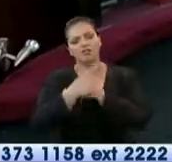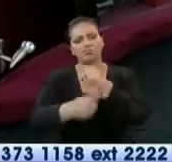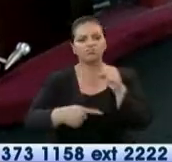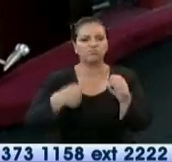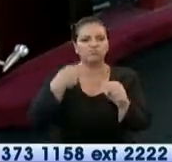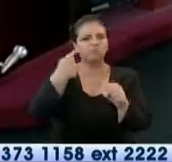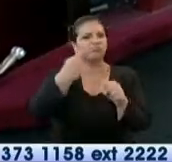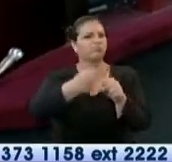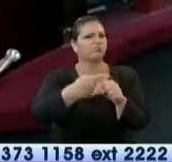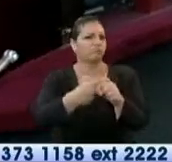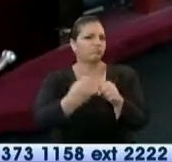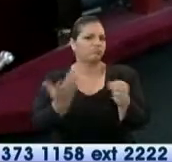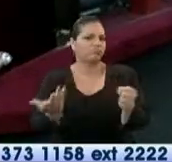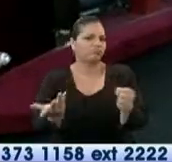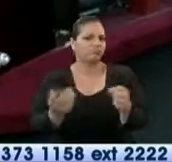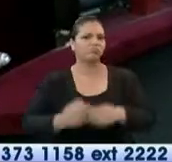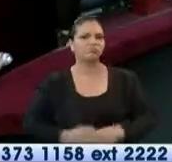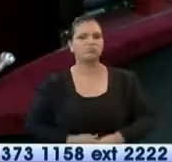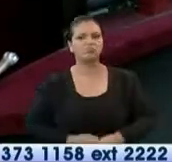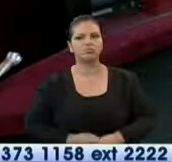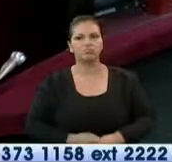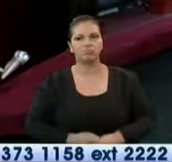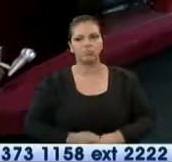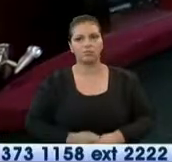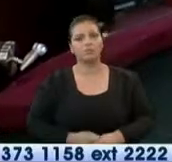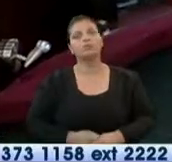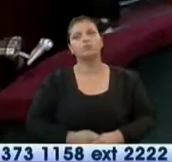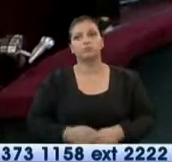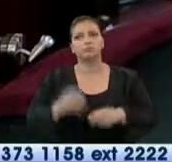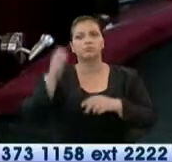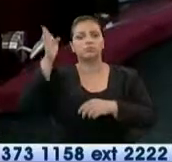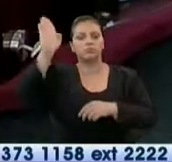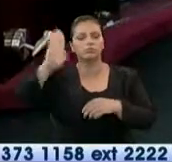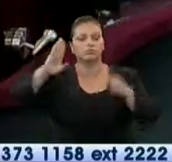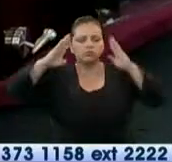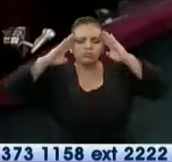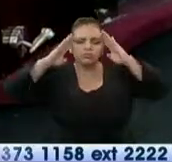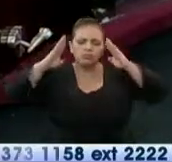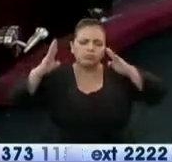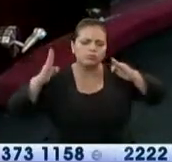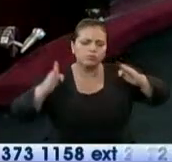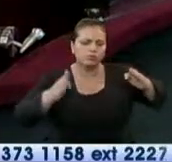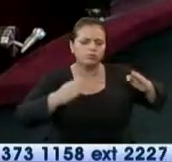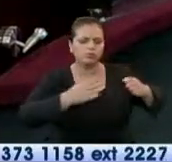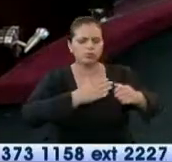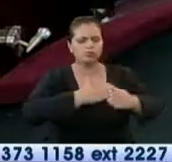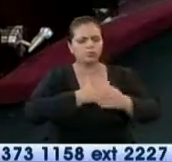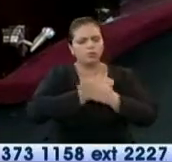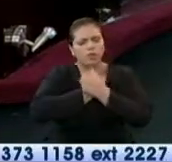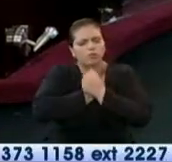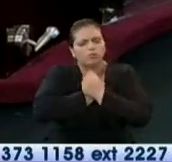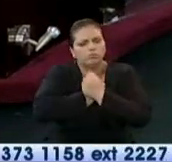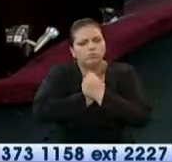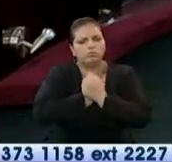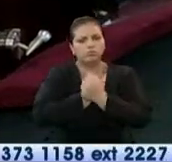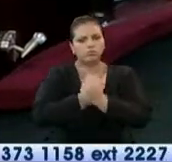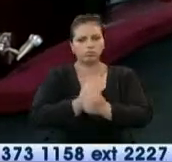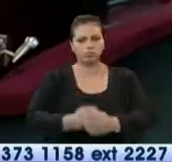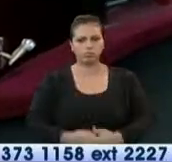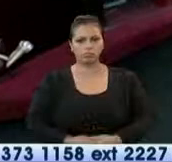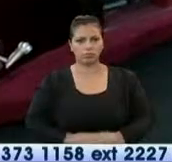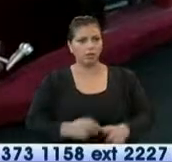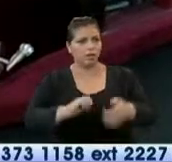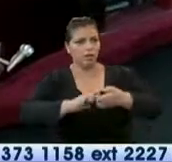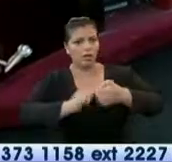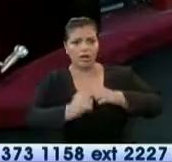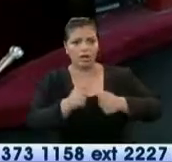tierra, pero como siempre Dios nos mira con ojos de piedad. No hay novedades que lamentar, ni